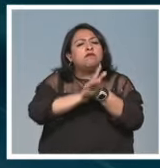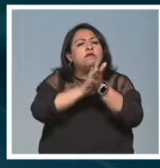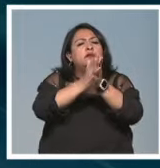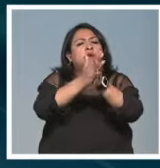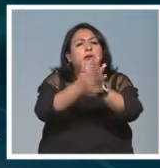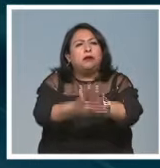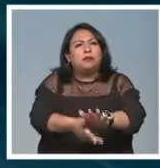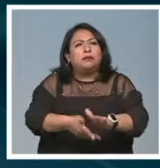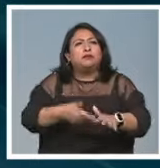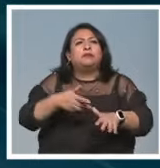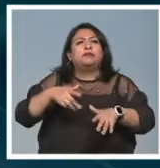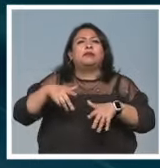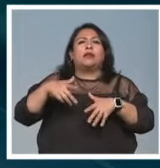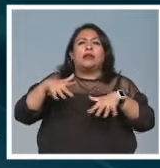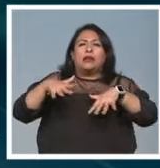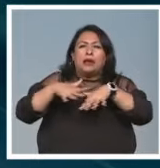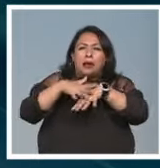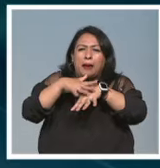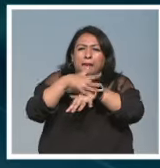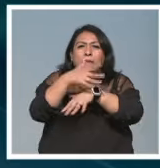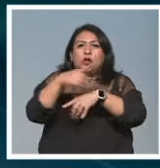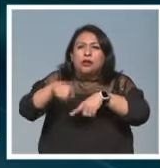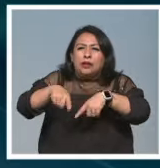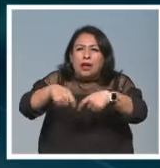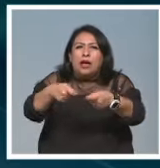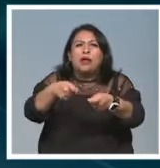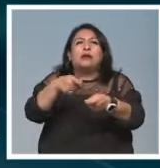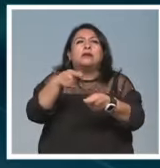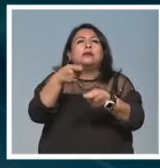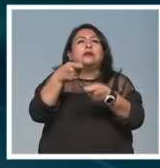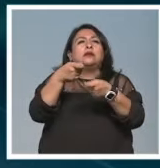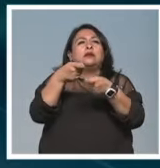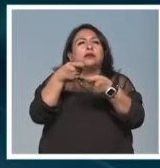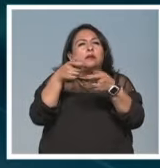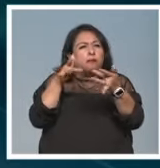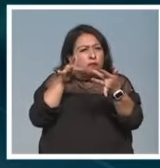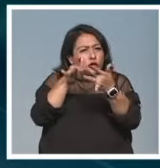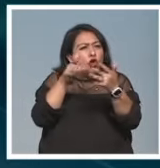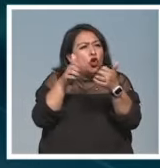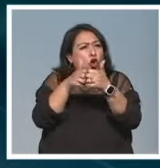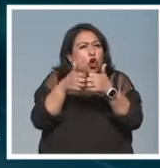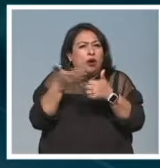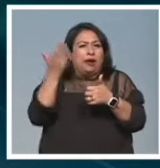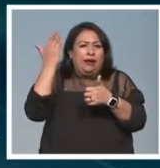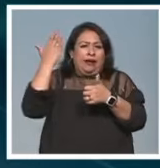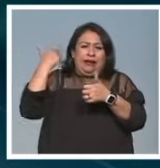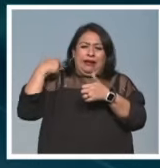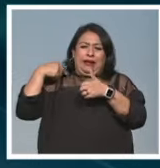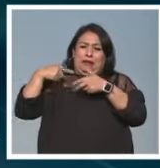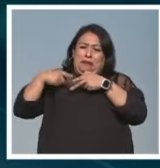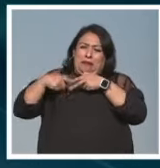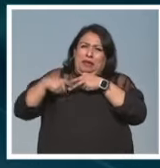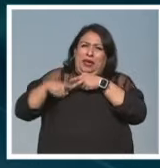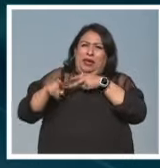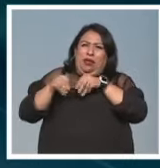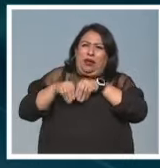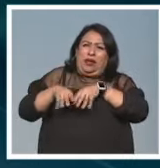a través de ese legado, también sin perder el contacto con nuestras raíces,